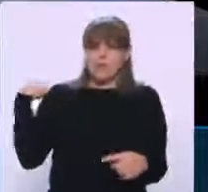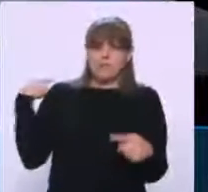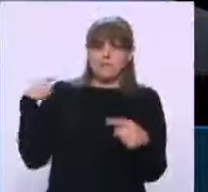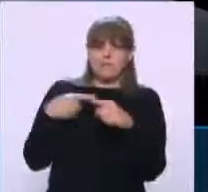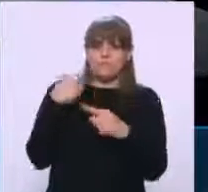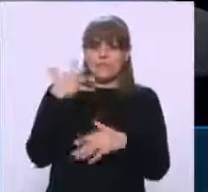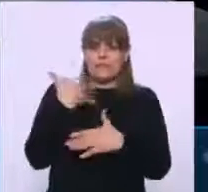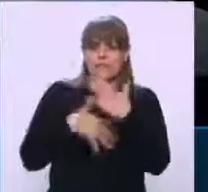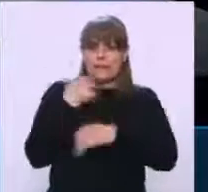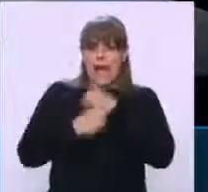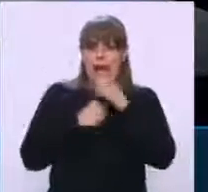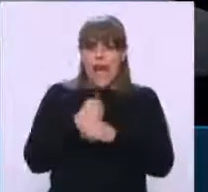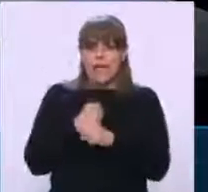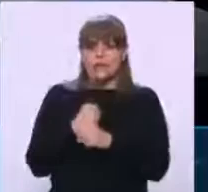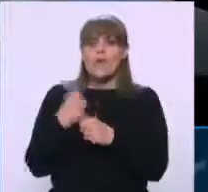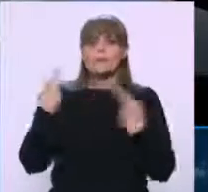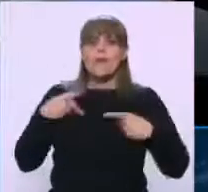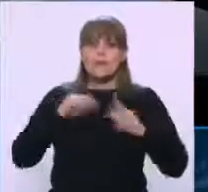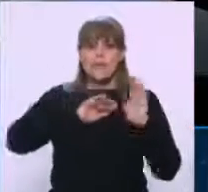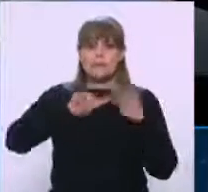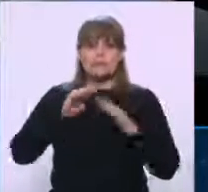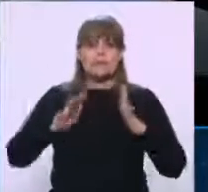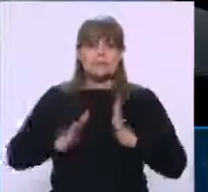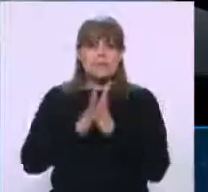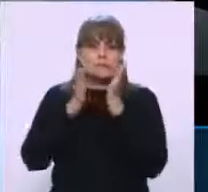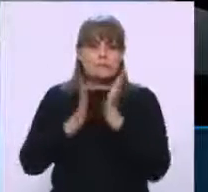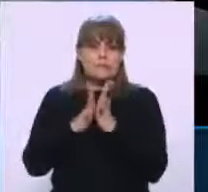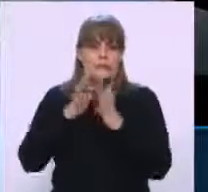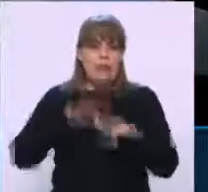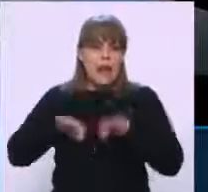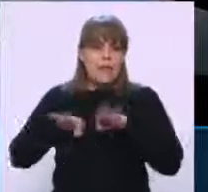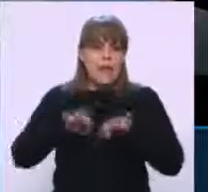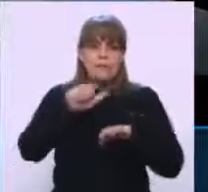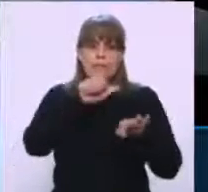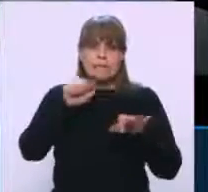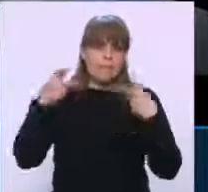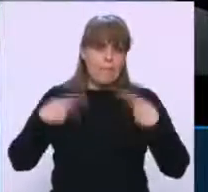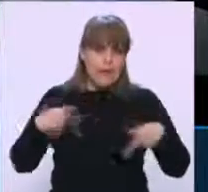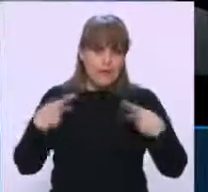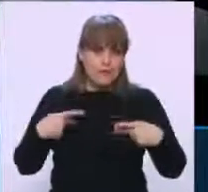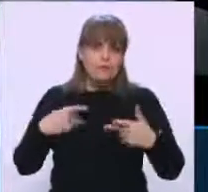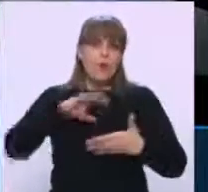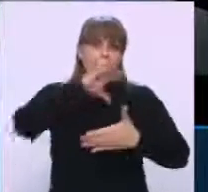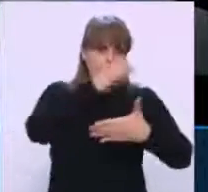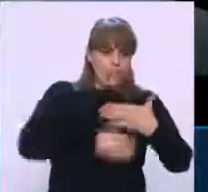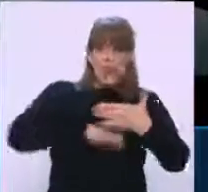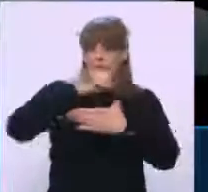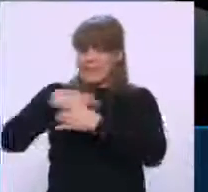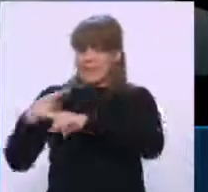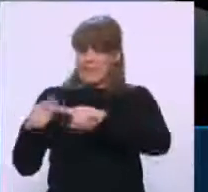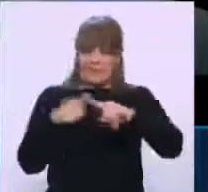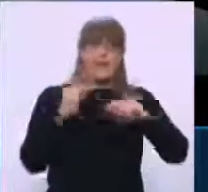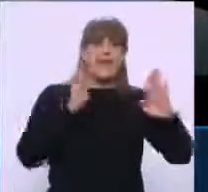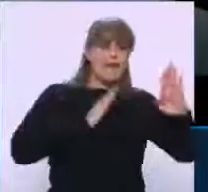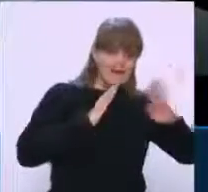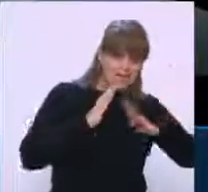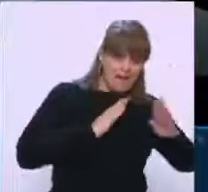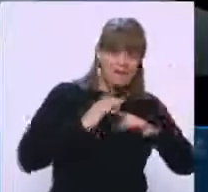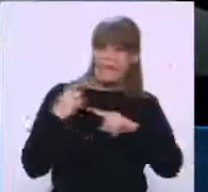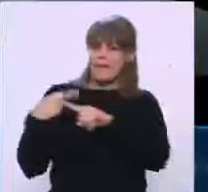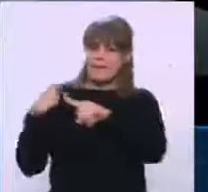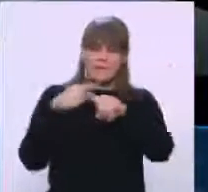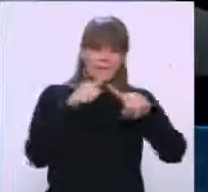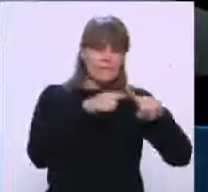a más de 600 mexicanos, y pues claro que tiene contratos, no solamente con el ejército, sino con muchísimas